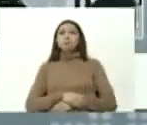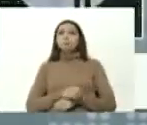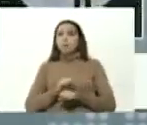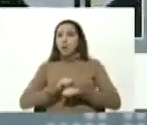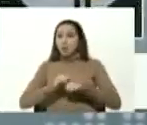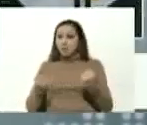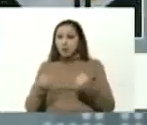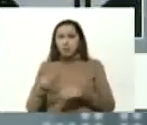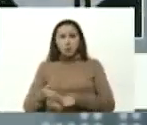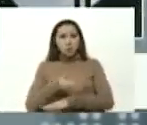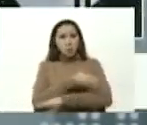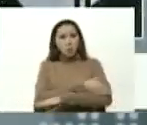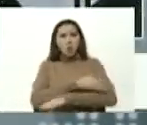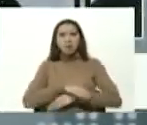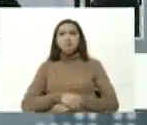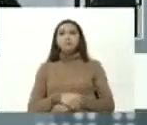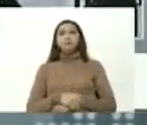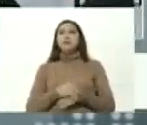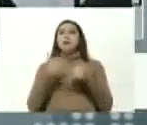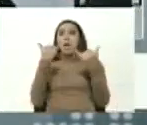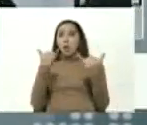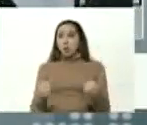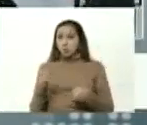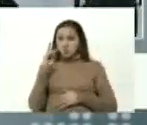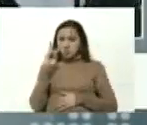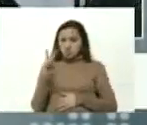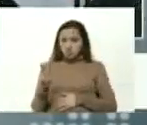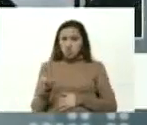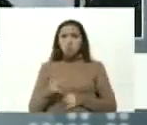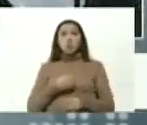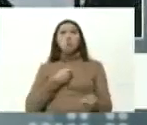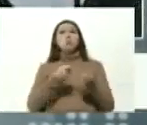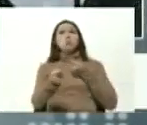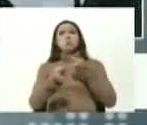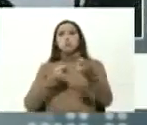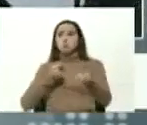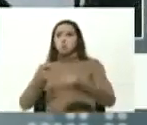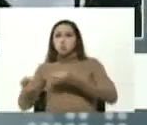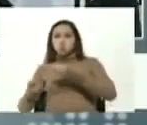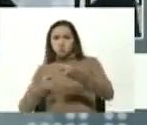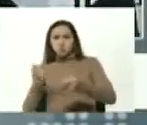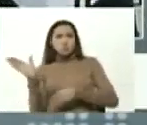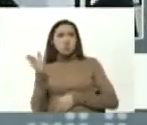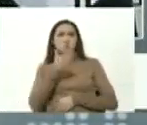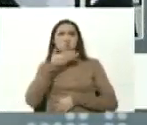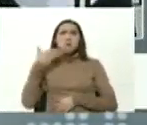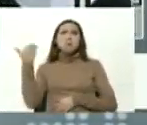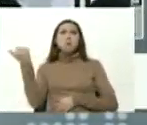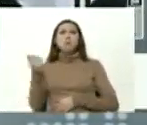muy temprano. Ahora pareciera que arrancamos con mejor panorama.